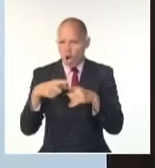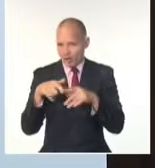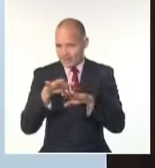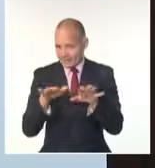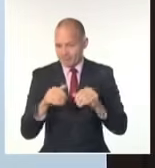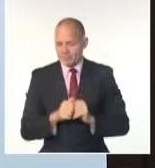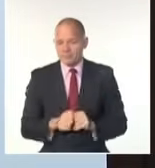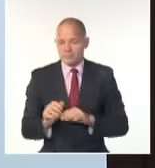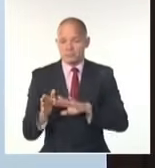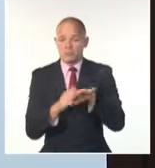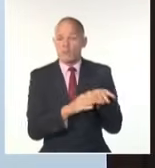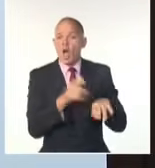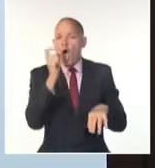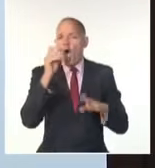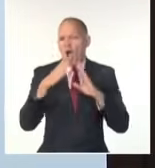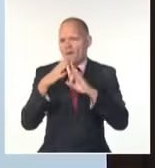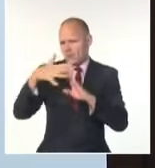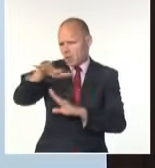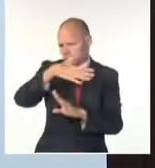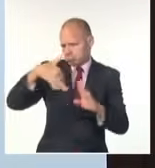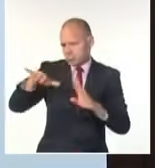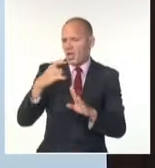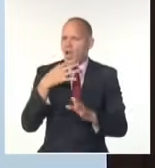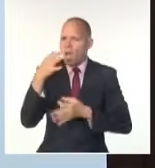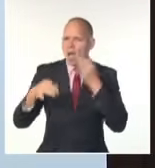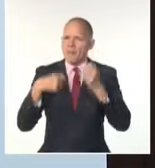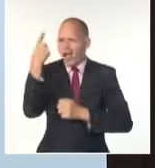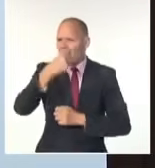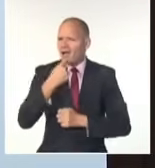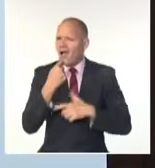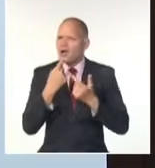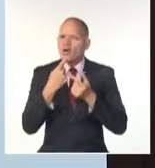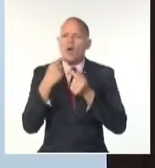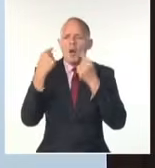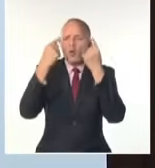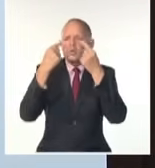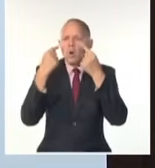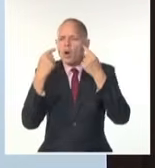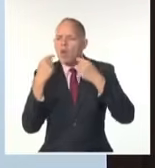de los pobladores que residía allí cerca del lugar donde se halló el cadáver,